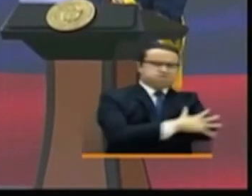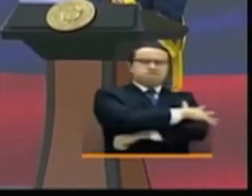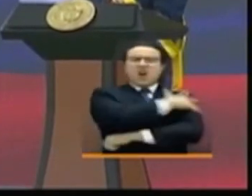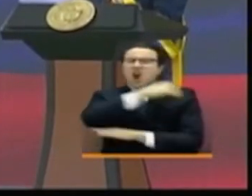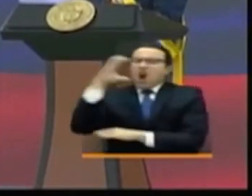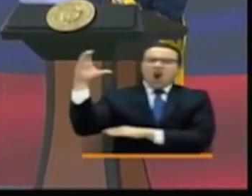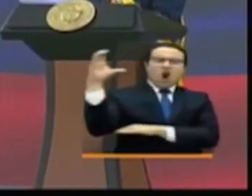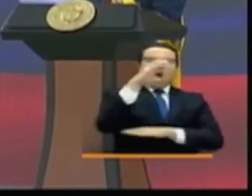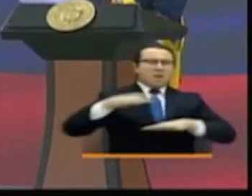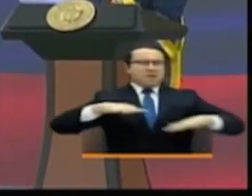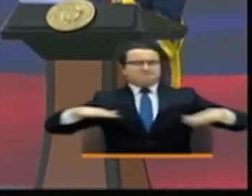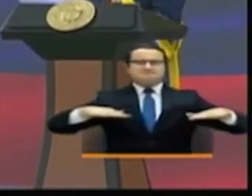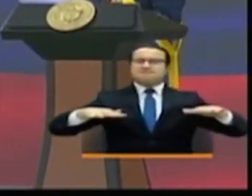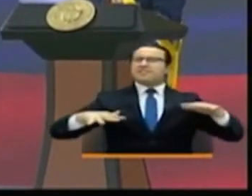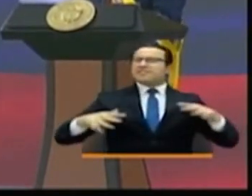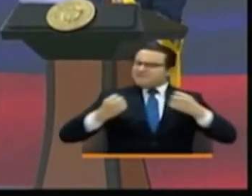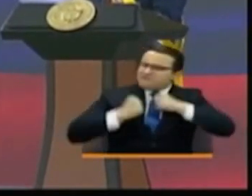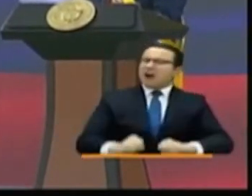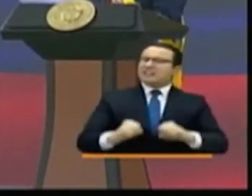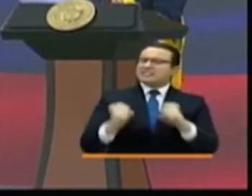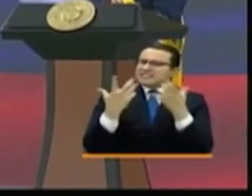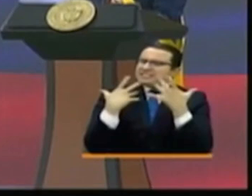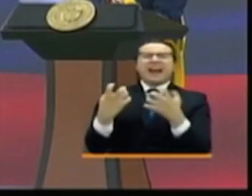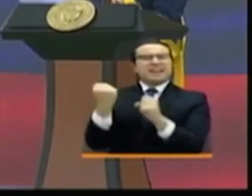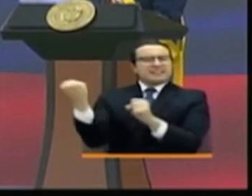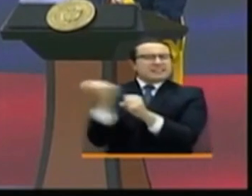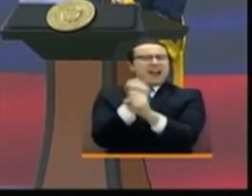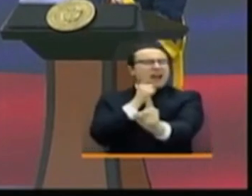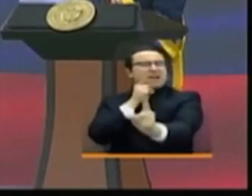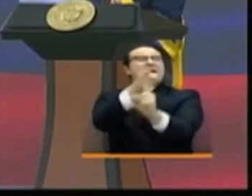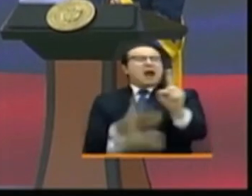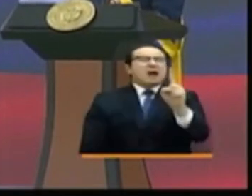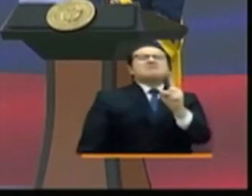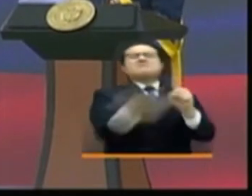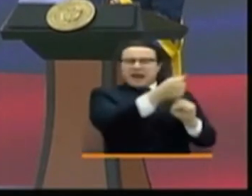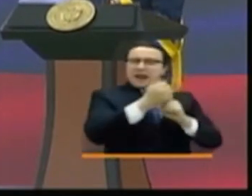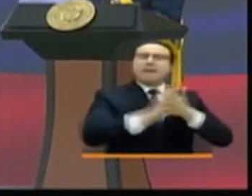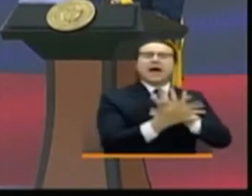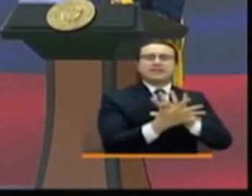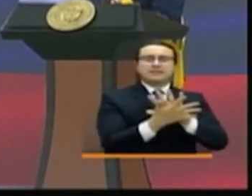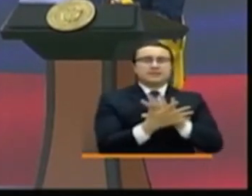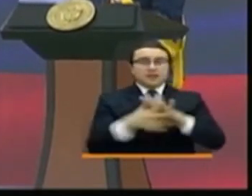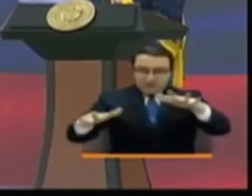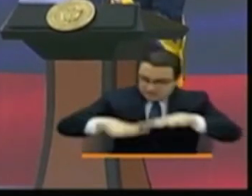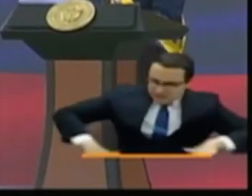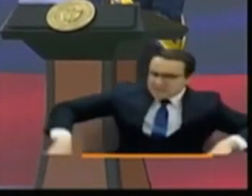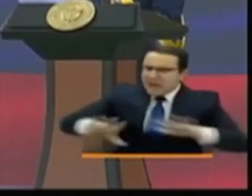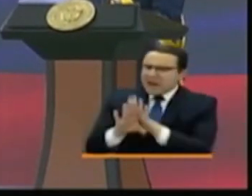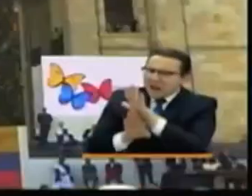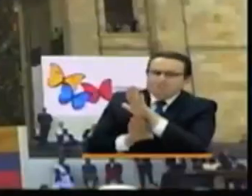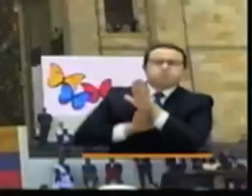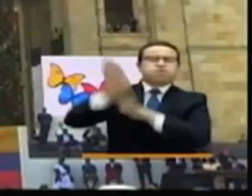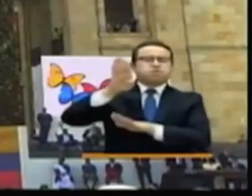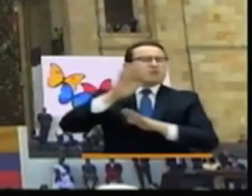esfuerza, que añora y trabaja para alcanzar la paz, que quiere una tierra próspera, con igualdad